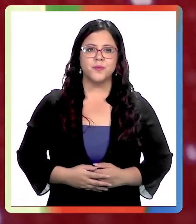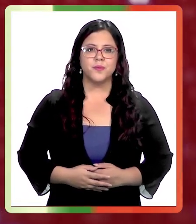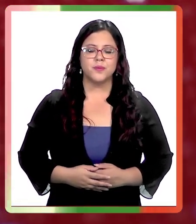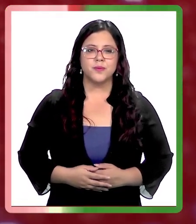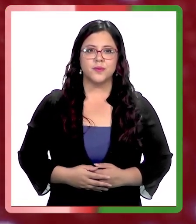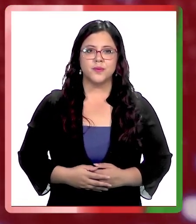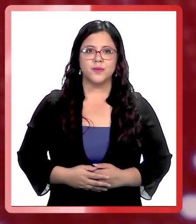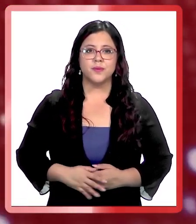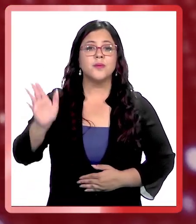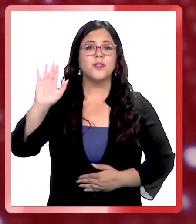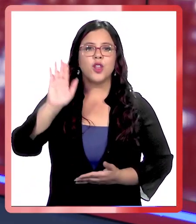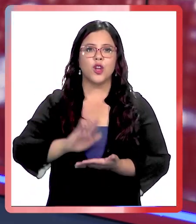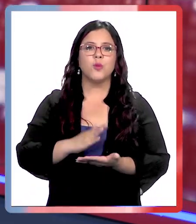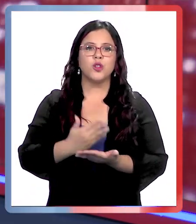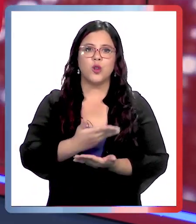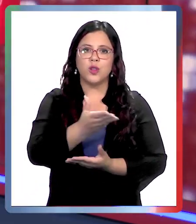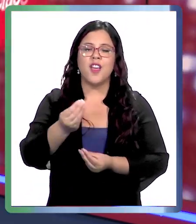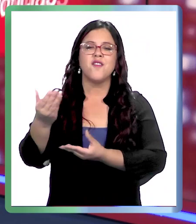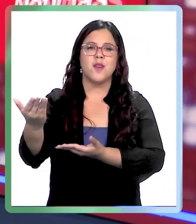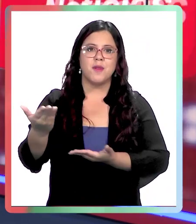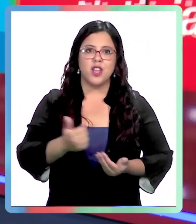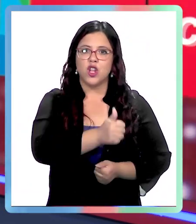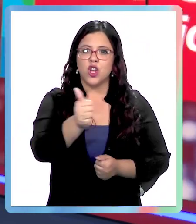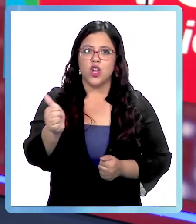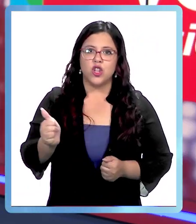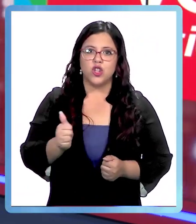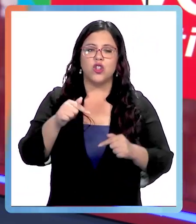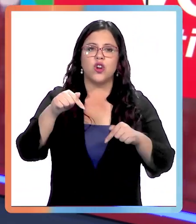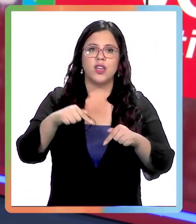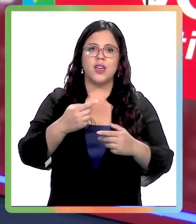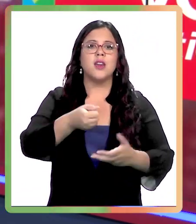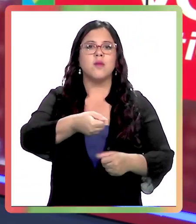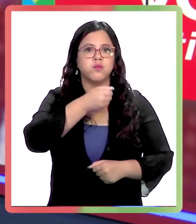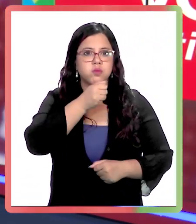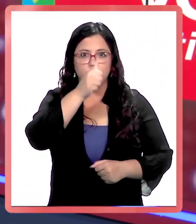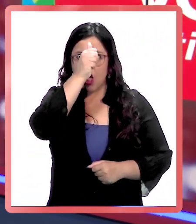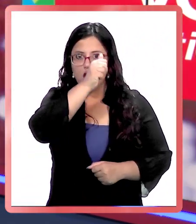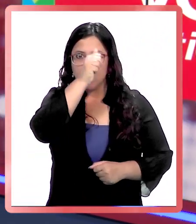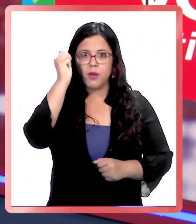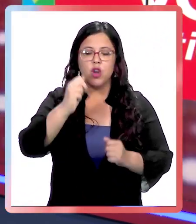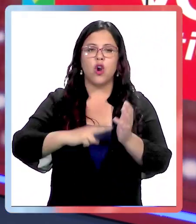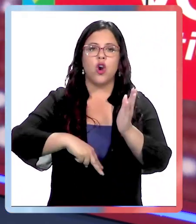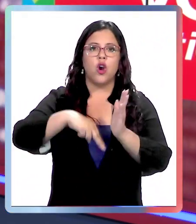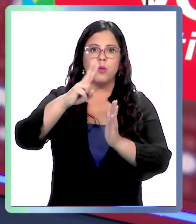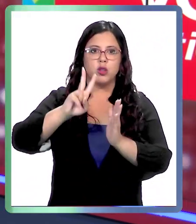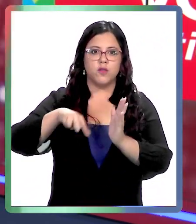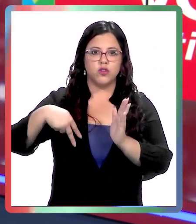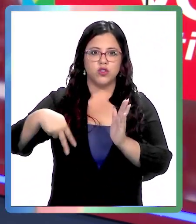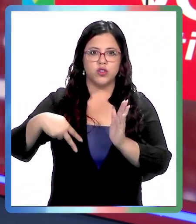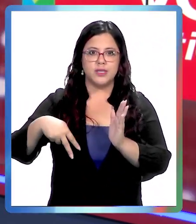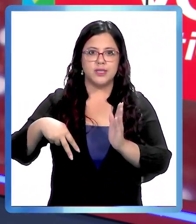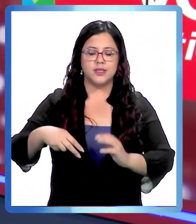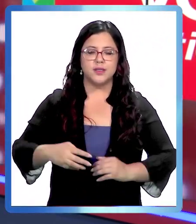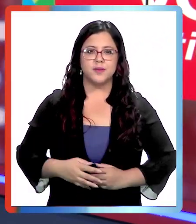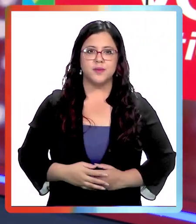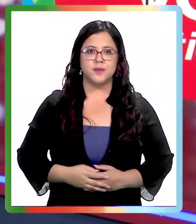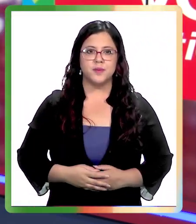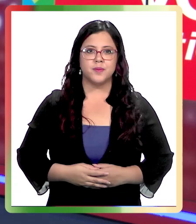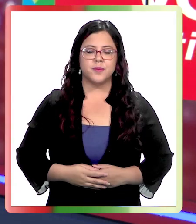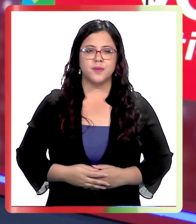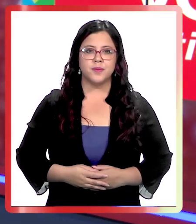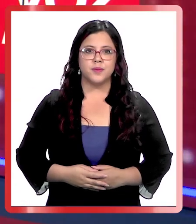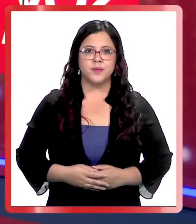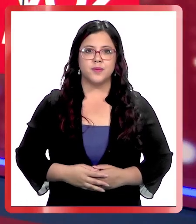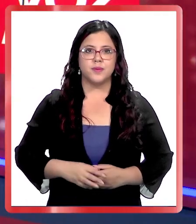Noticias. Hola, ¿cómo están ustedes? Sean muy bienvenidos y bienvenidas a la entrevista del domingo en Portavoz